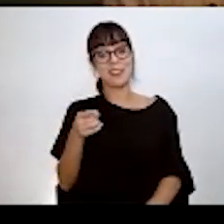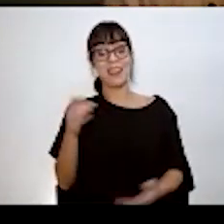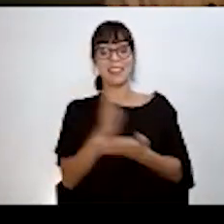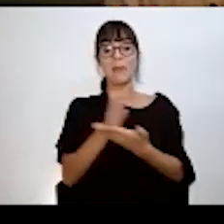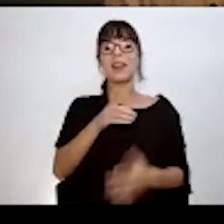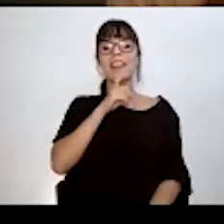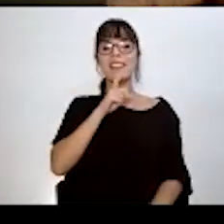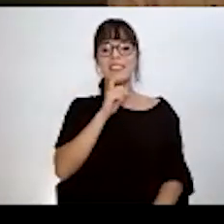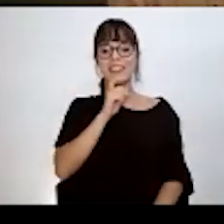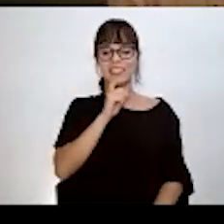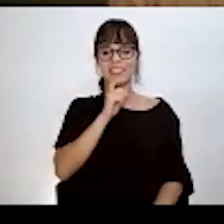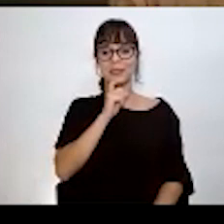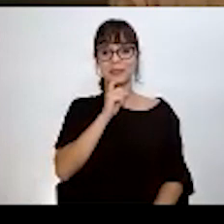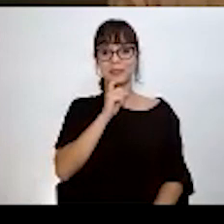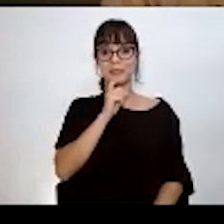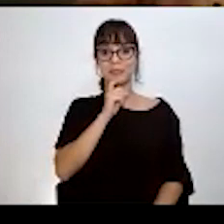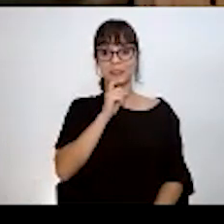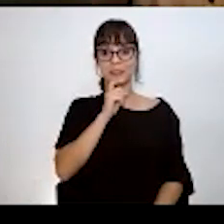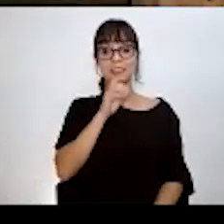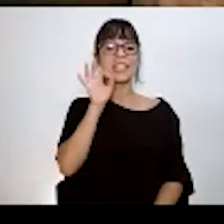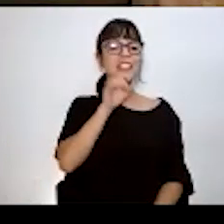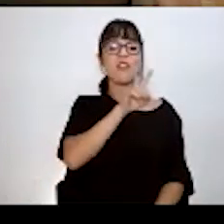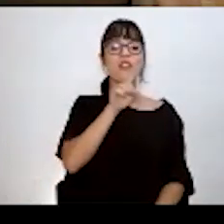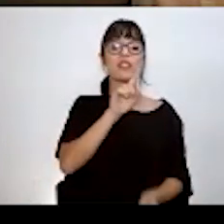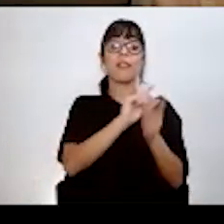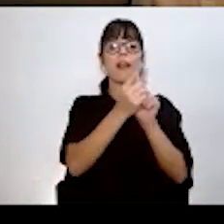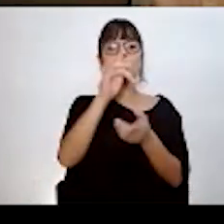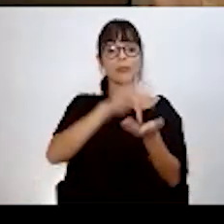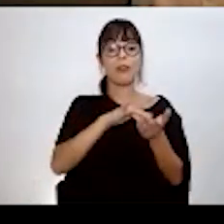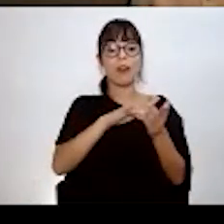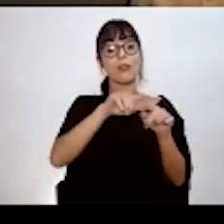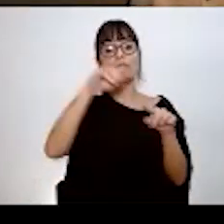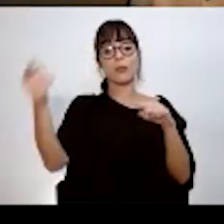con una serie de cambios que se producen a partir del siglo XI y que alcanzan su máximo exponente